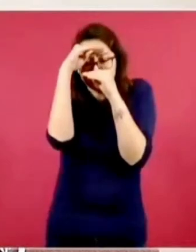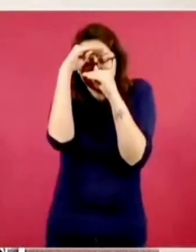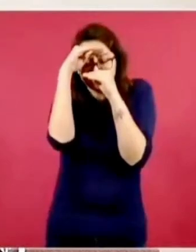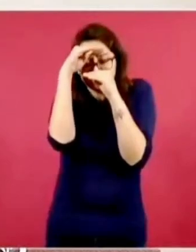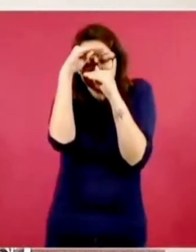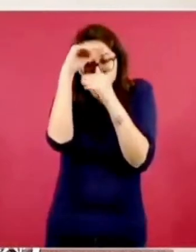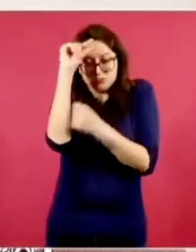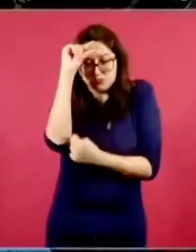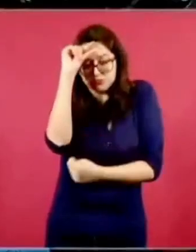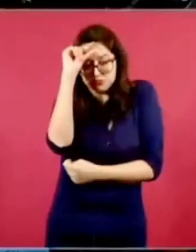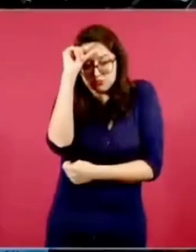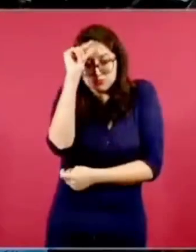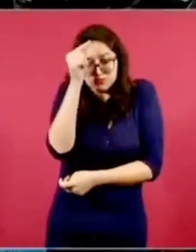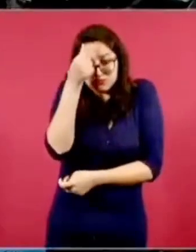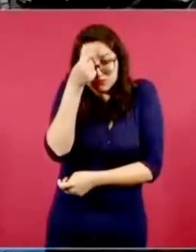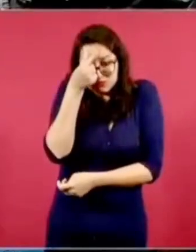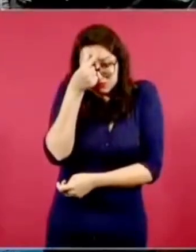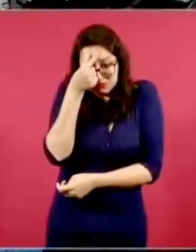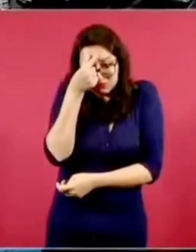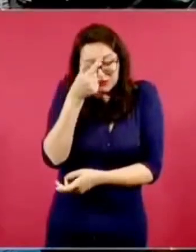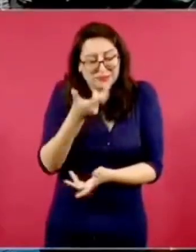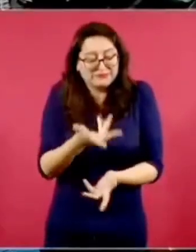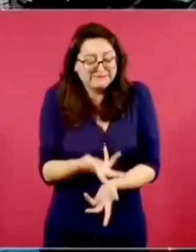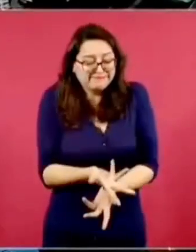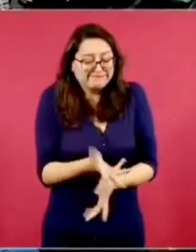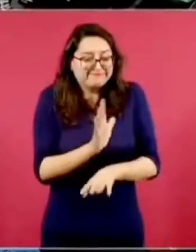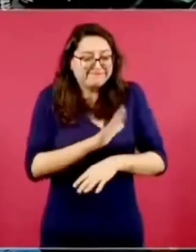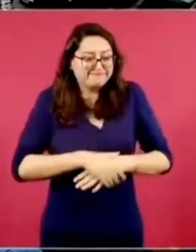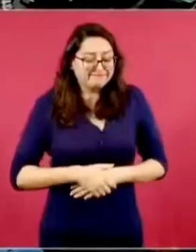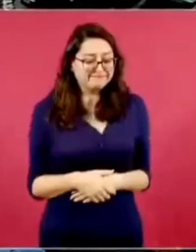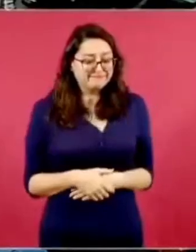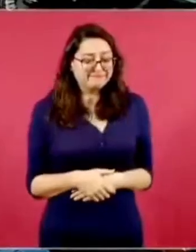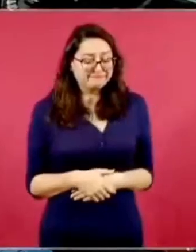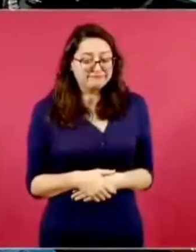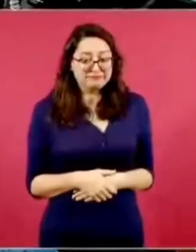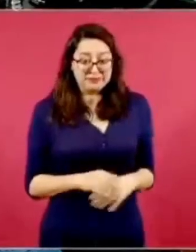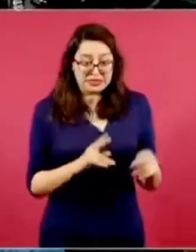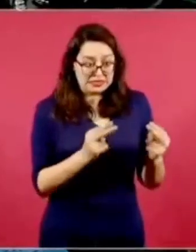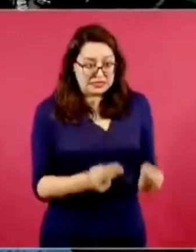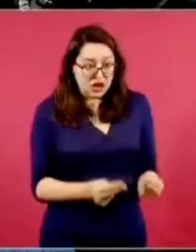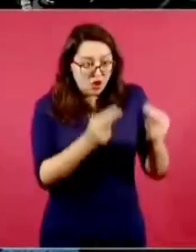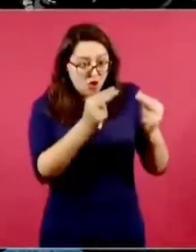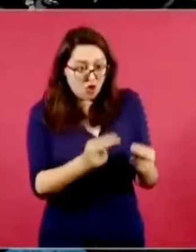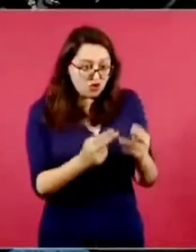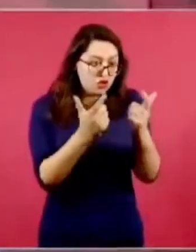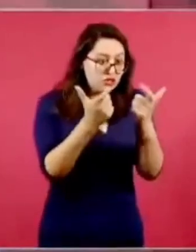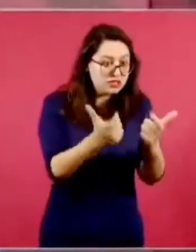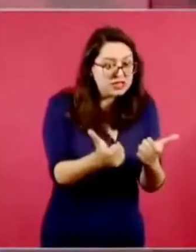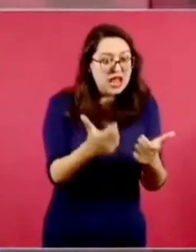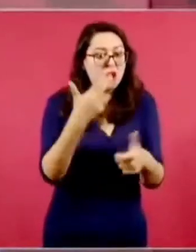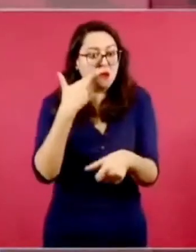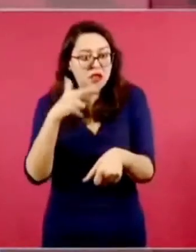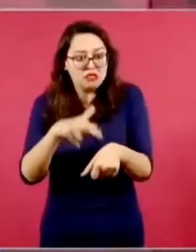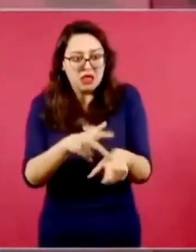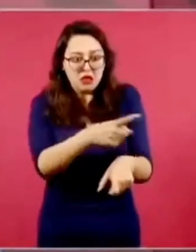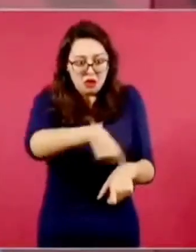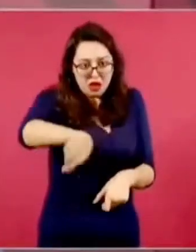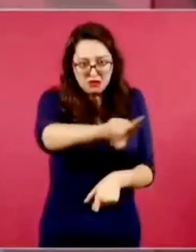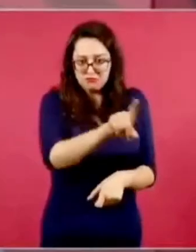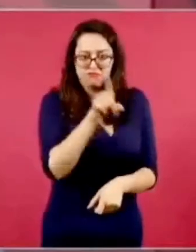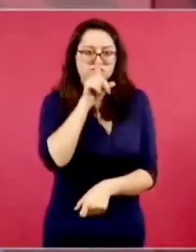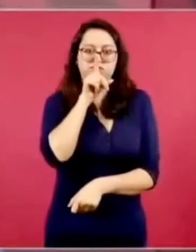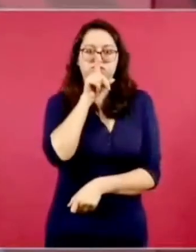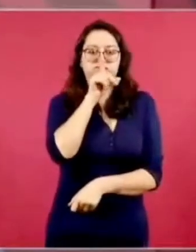considerarlos porque no es necesariamente por cuestión económica. Eso sí es un asunto